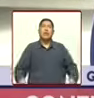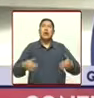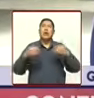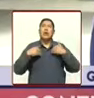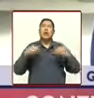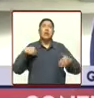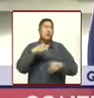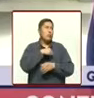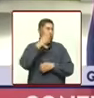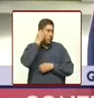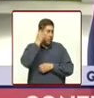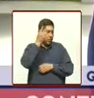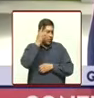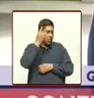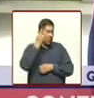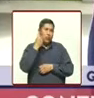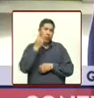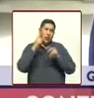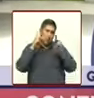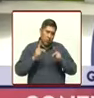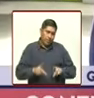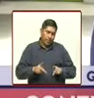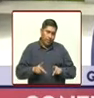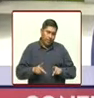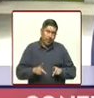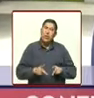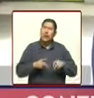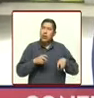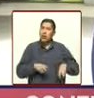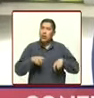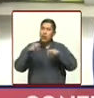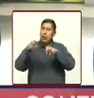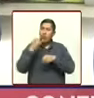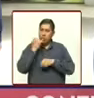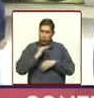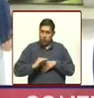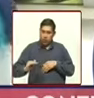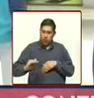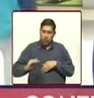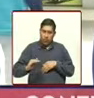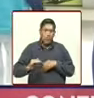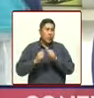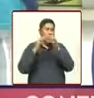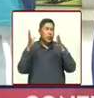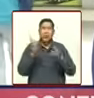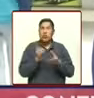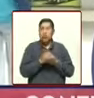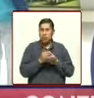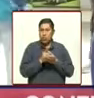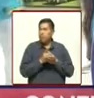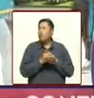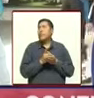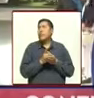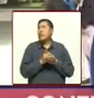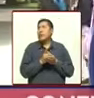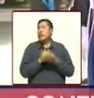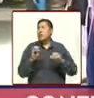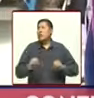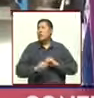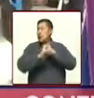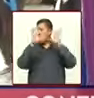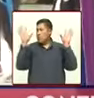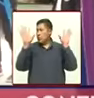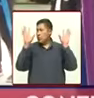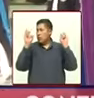Tenemos que entender de que una persona que está viajando con un menor de edad sin documentos es un claro